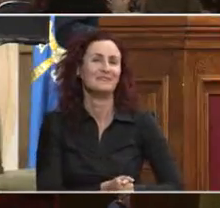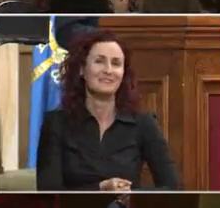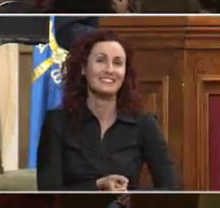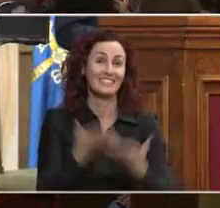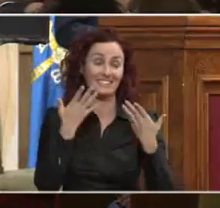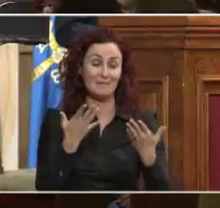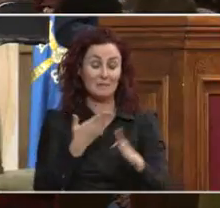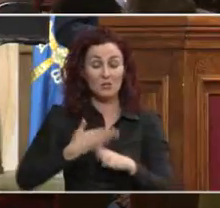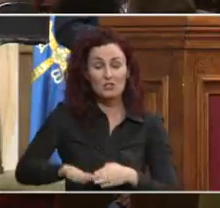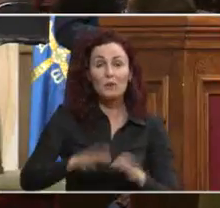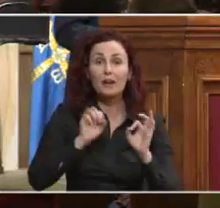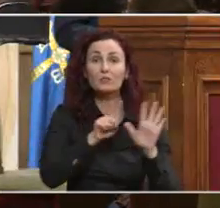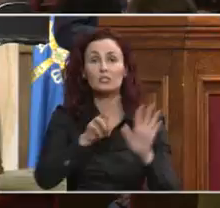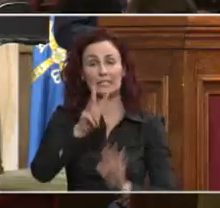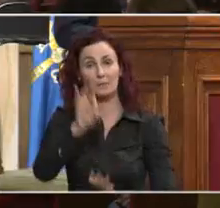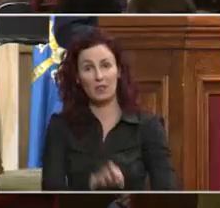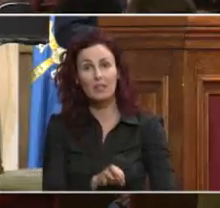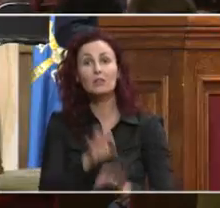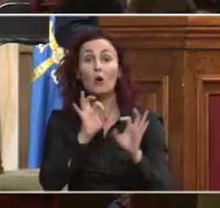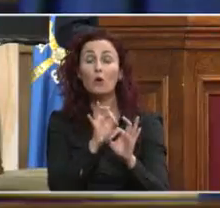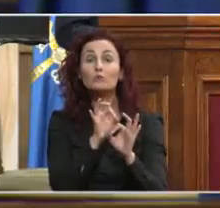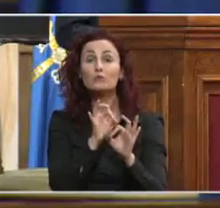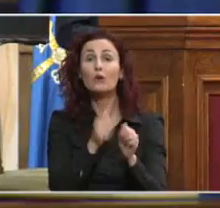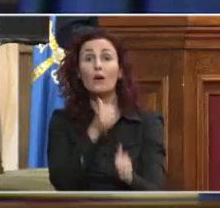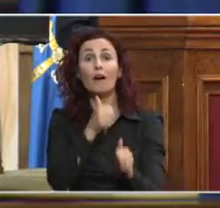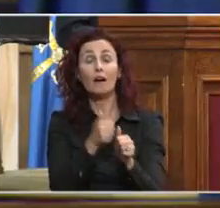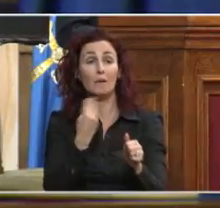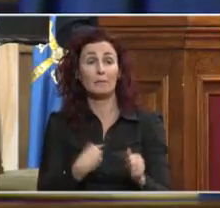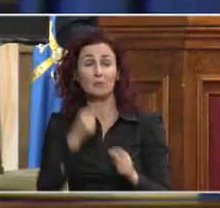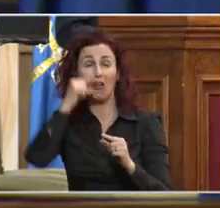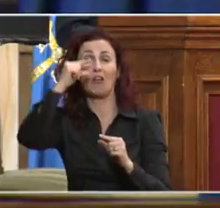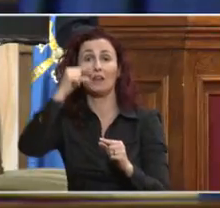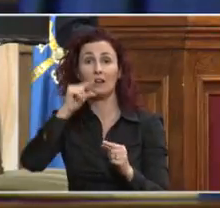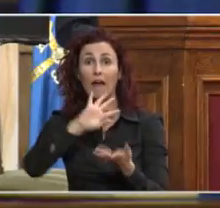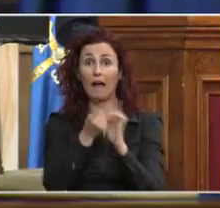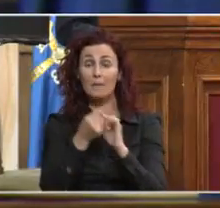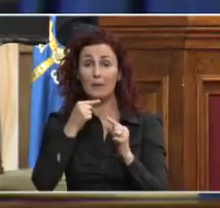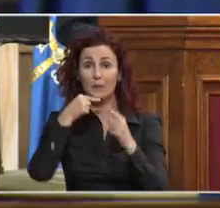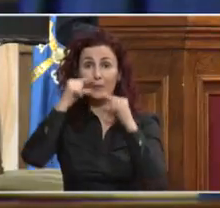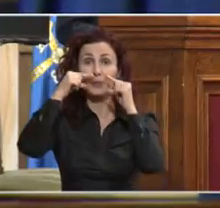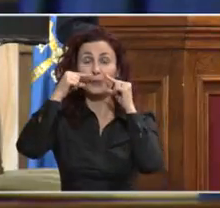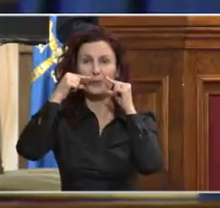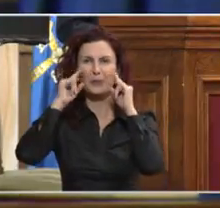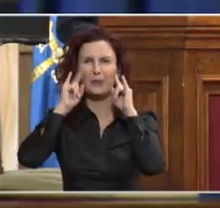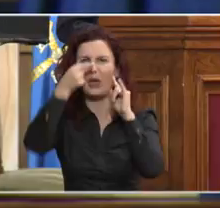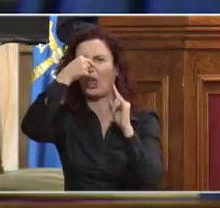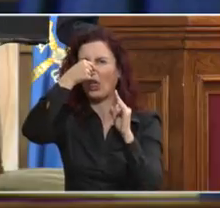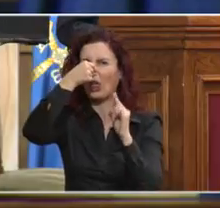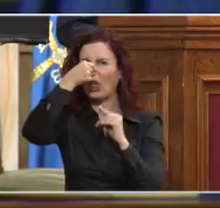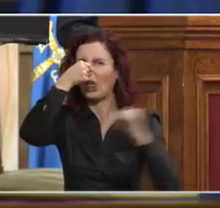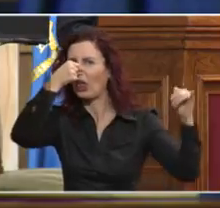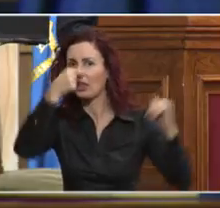que el restante 63% reemplazaba el ataque bilabial nasal por un ataque bilabial plosivo.